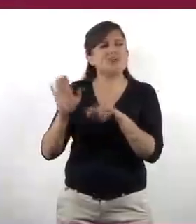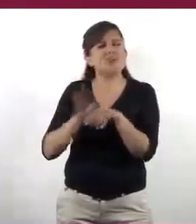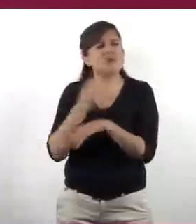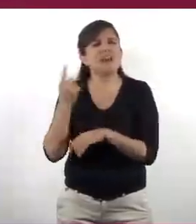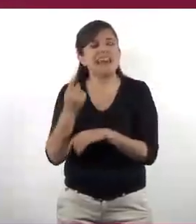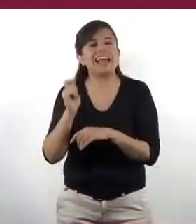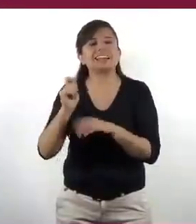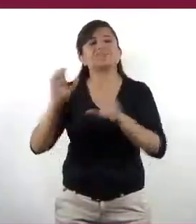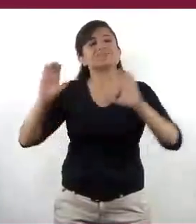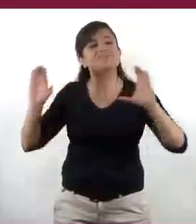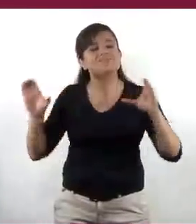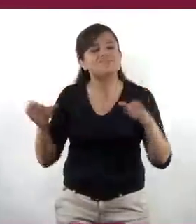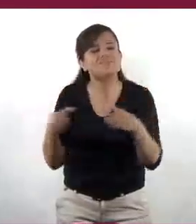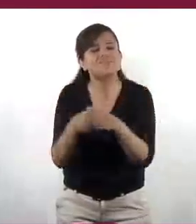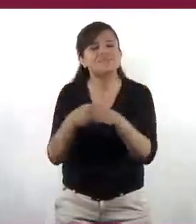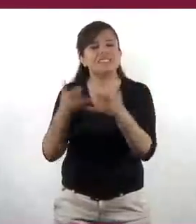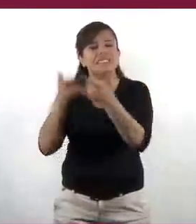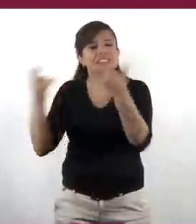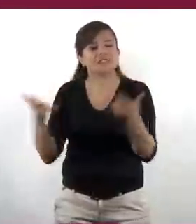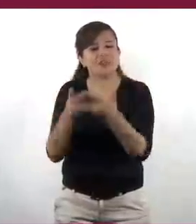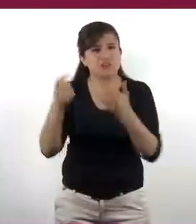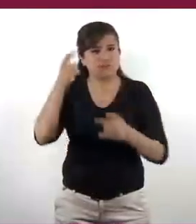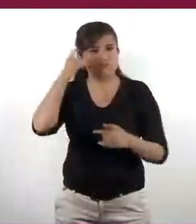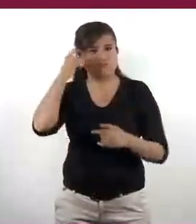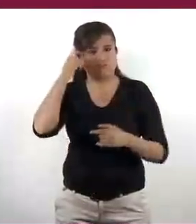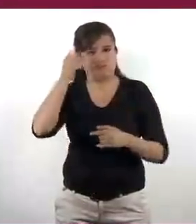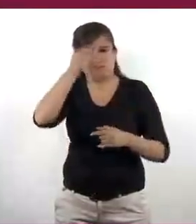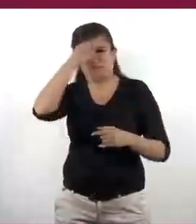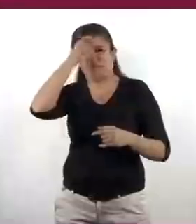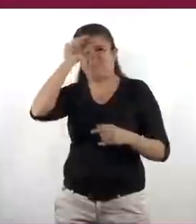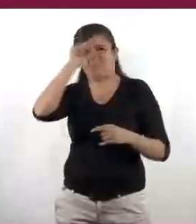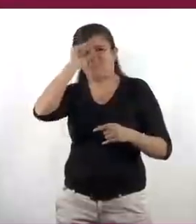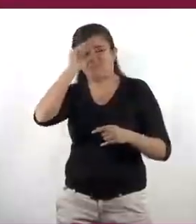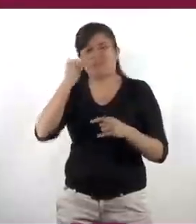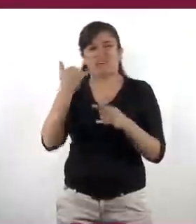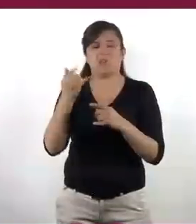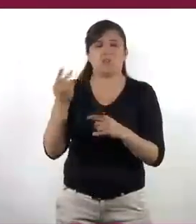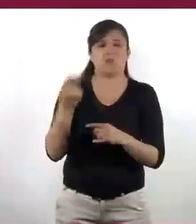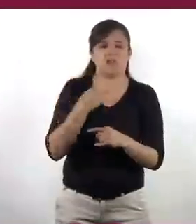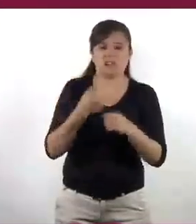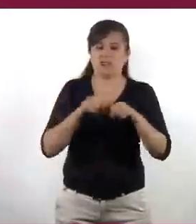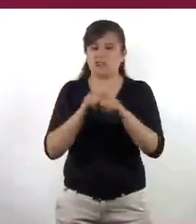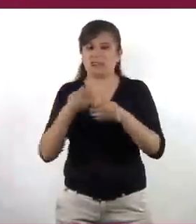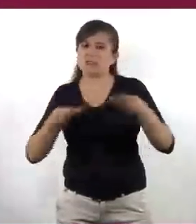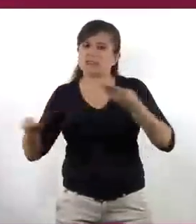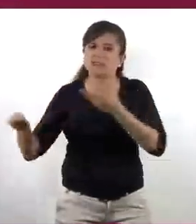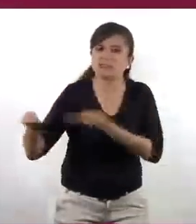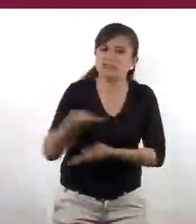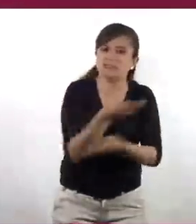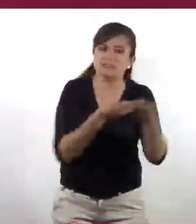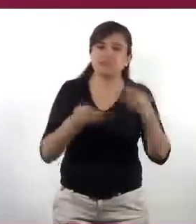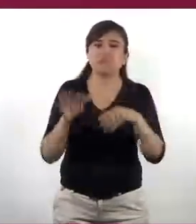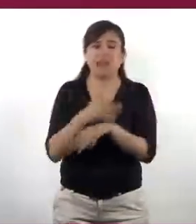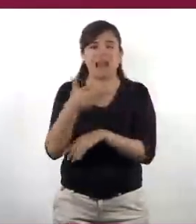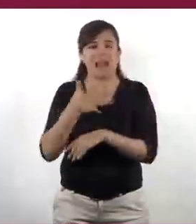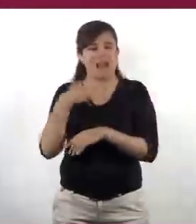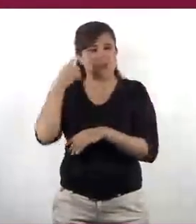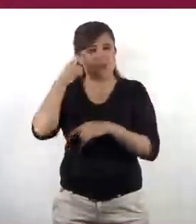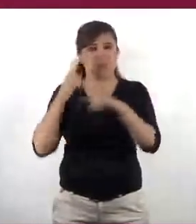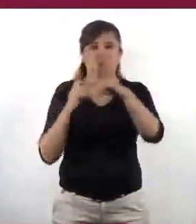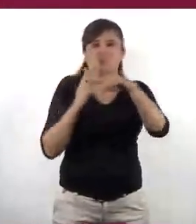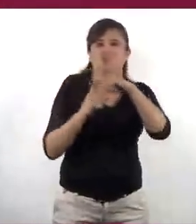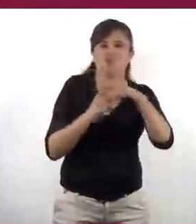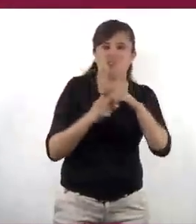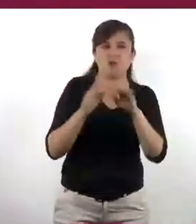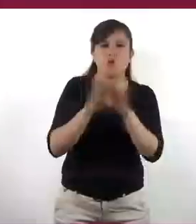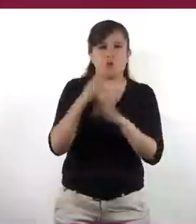un conjunto de tendencias intelectuales, políticas y sociales, caracterizadas por su optimismo en el poder de